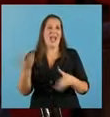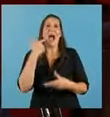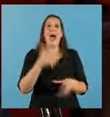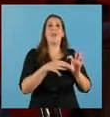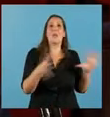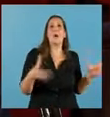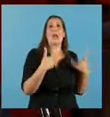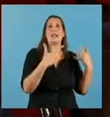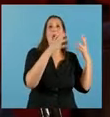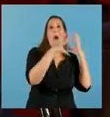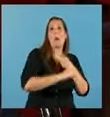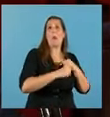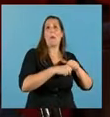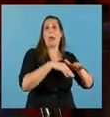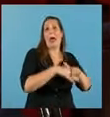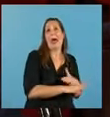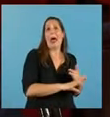democracia.